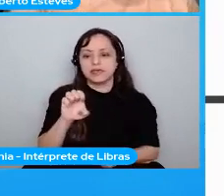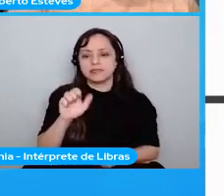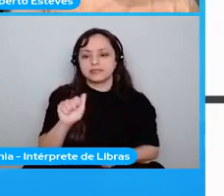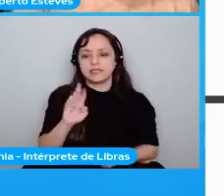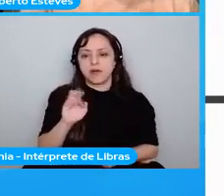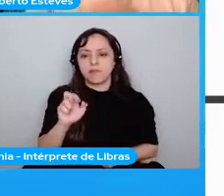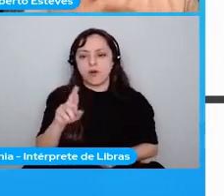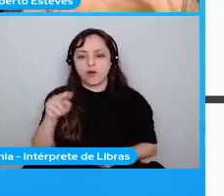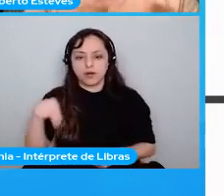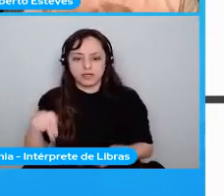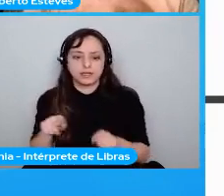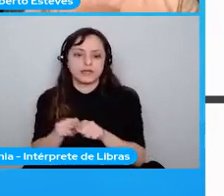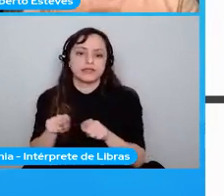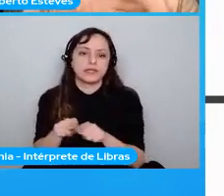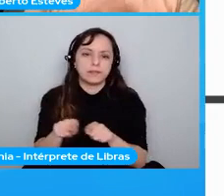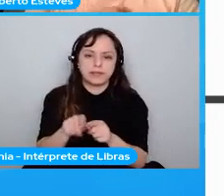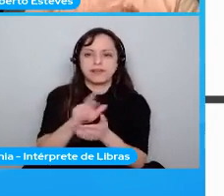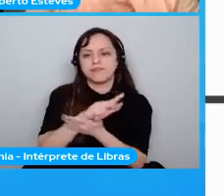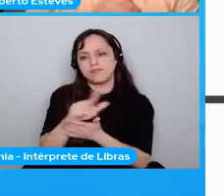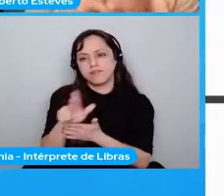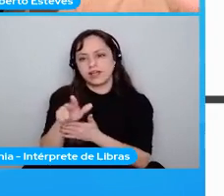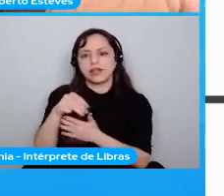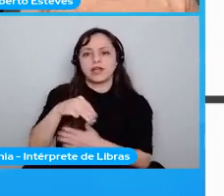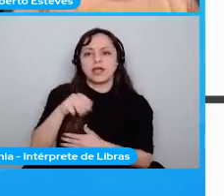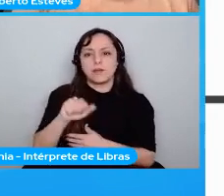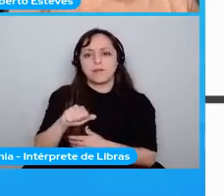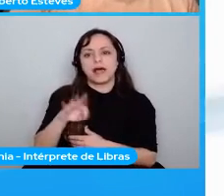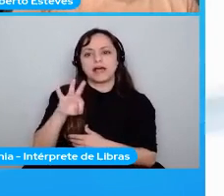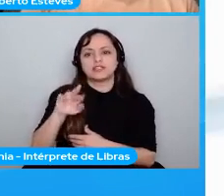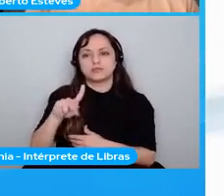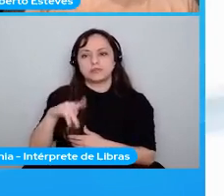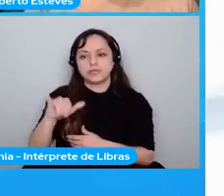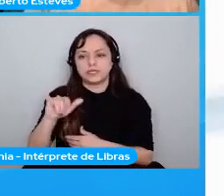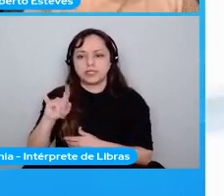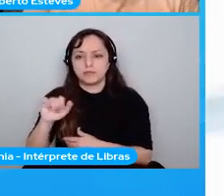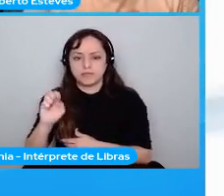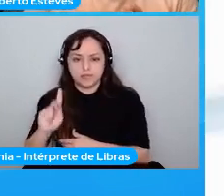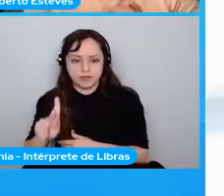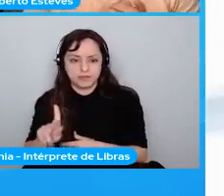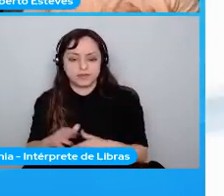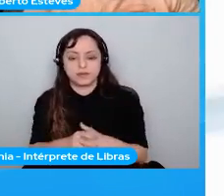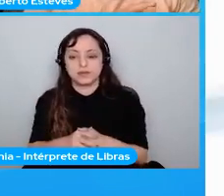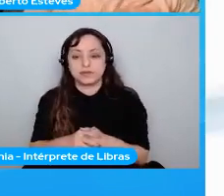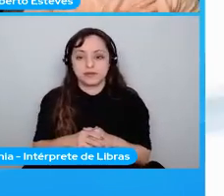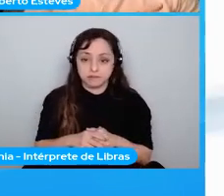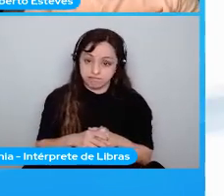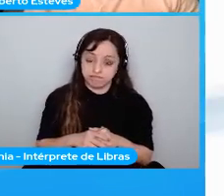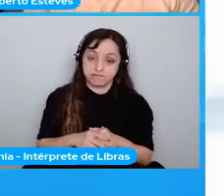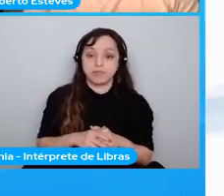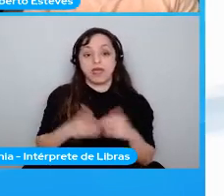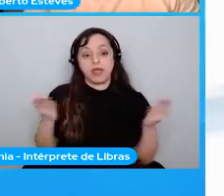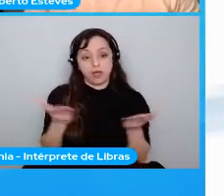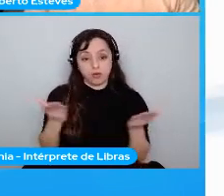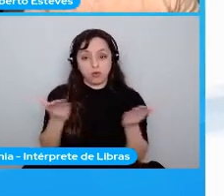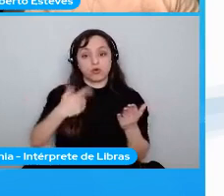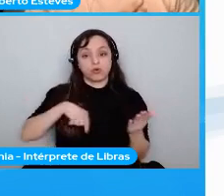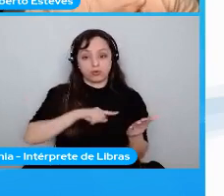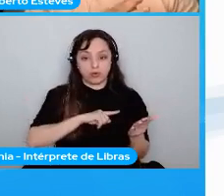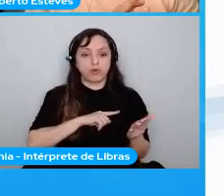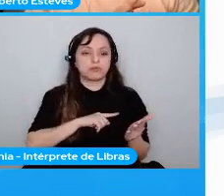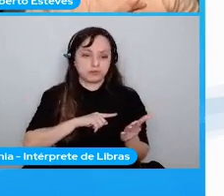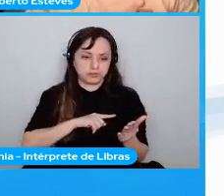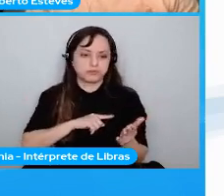para manipular archivos. Vamos a hacer un poquito de eso para ver qué encontramos en los datos abiertos. Y para esto tengo un cuaderno